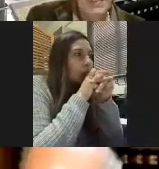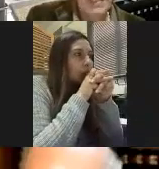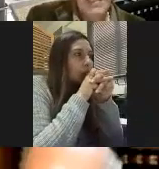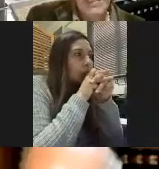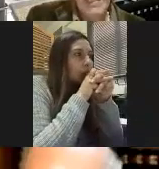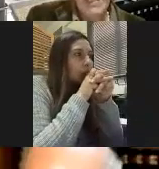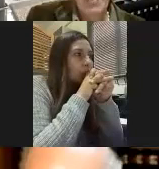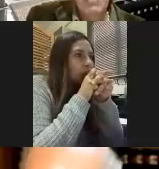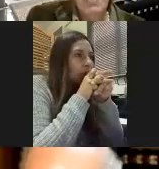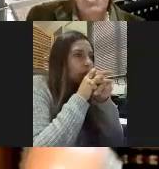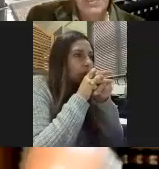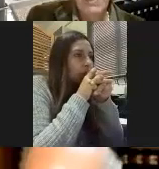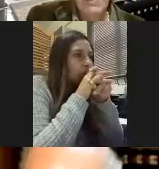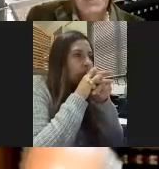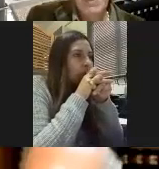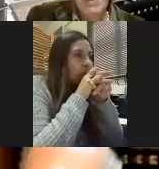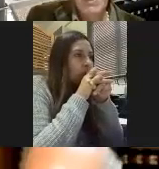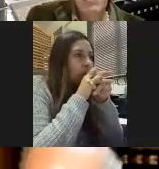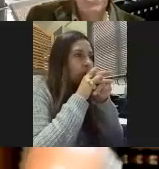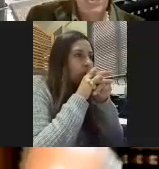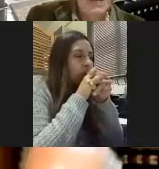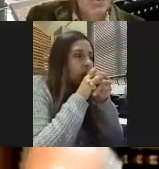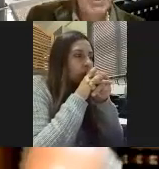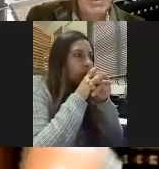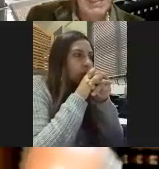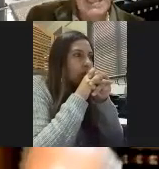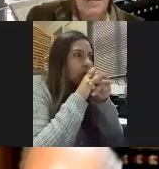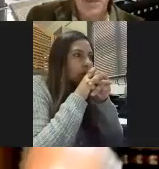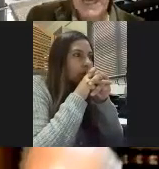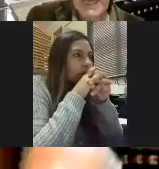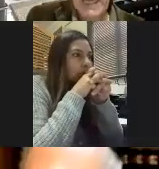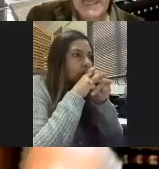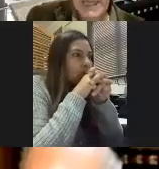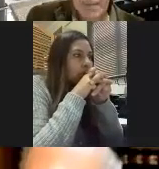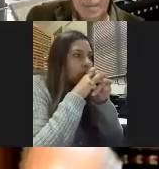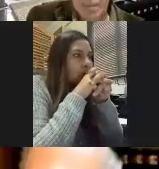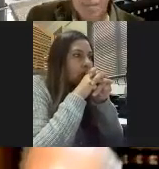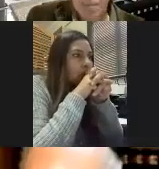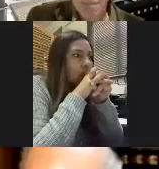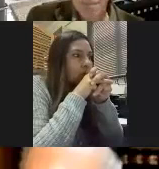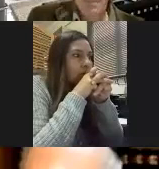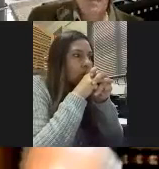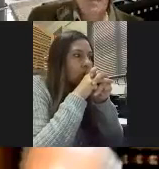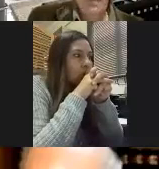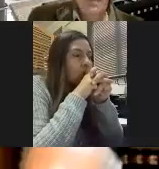la provincia de Buenos Aires y de todas las provincias de la República Argentina.